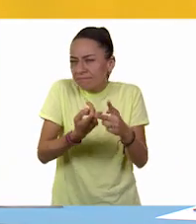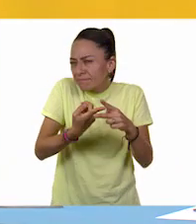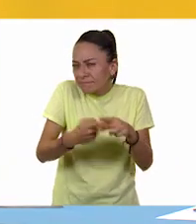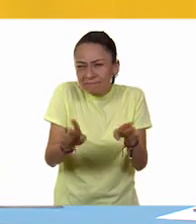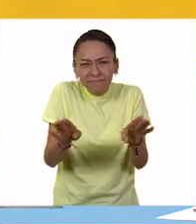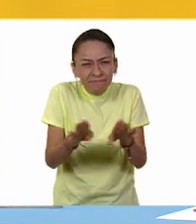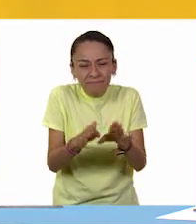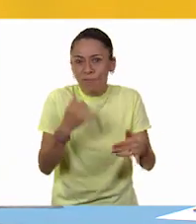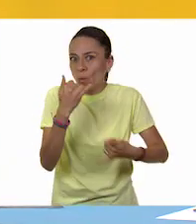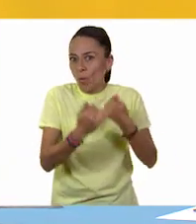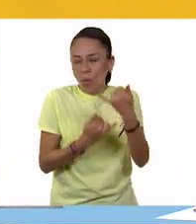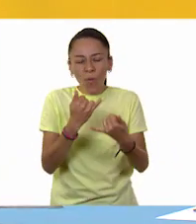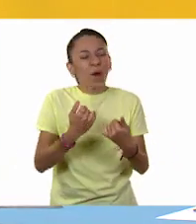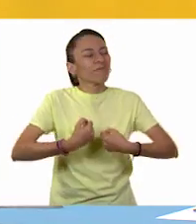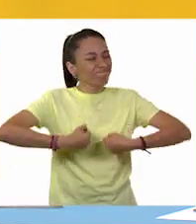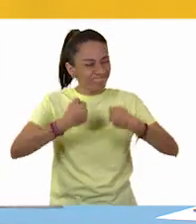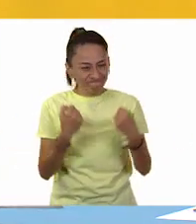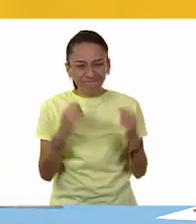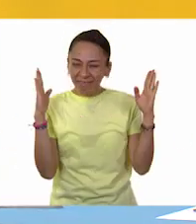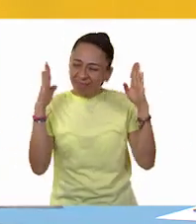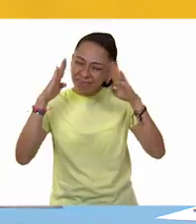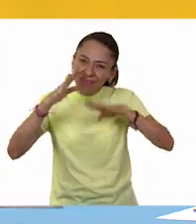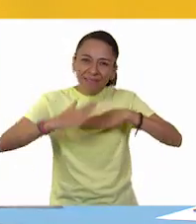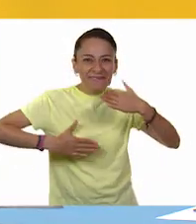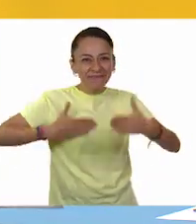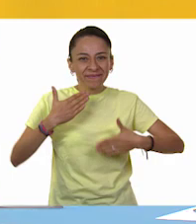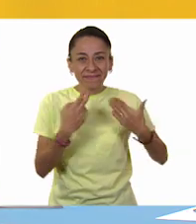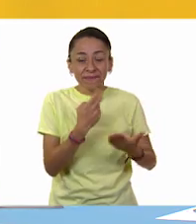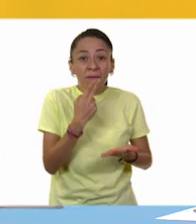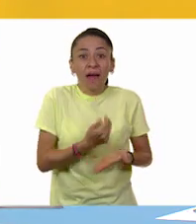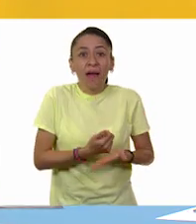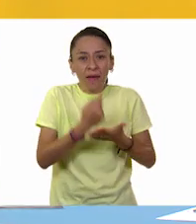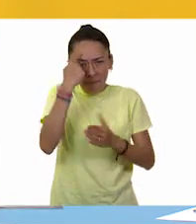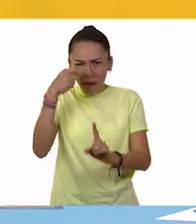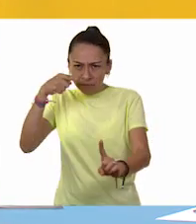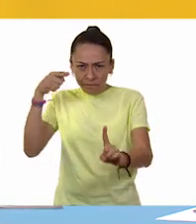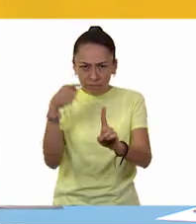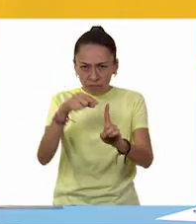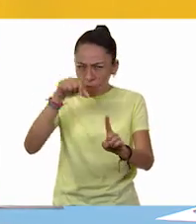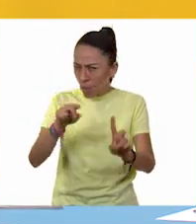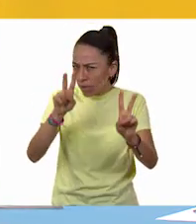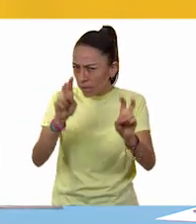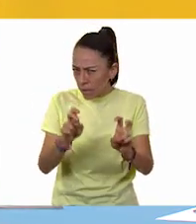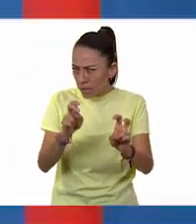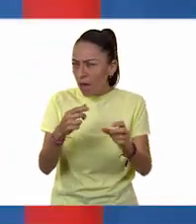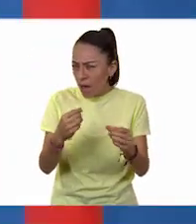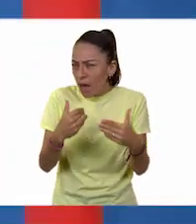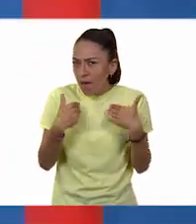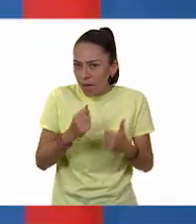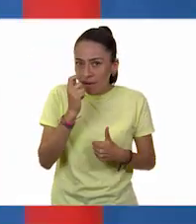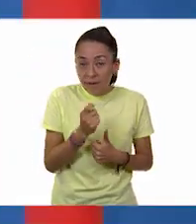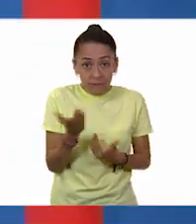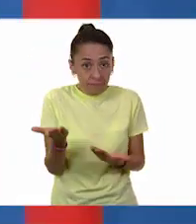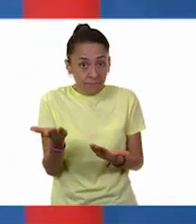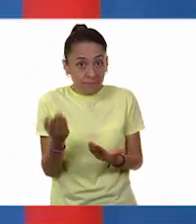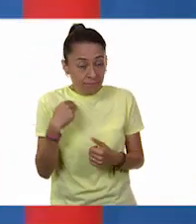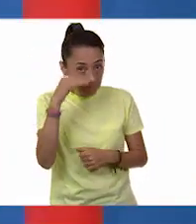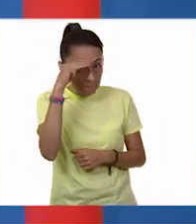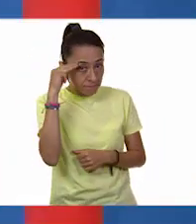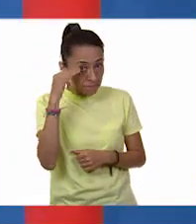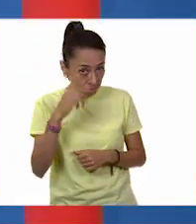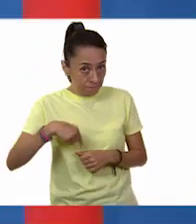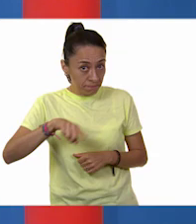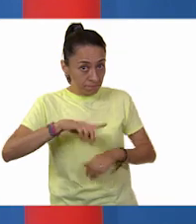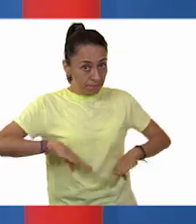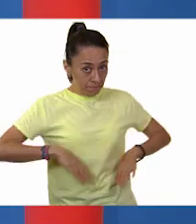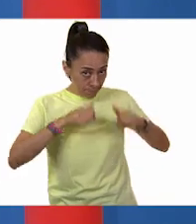muy divertido y que nos permitirá introducirnos al tema. ¿Qué te parece, María, si prestamos atención? Sí, maestra, me parece